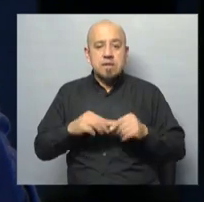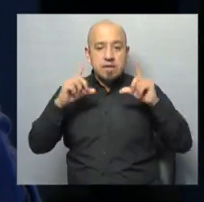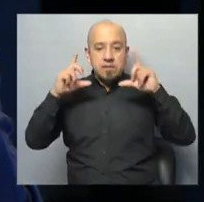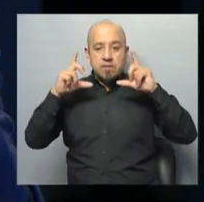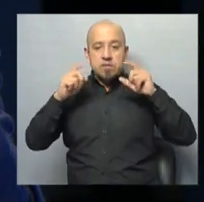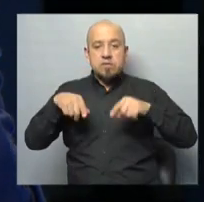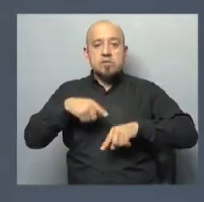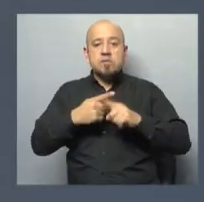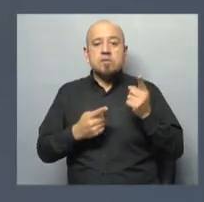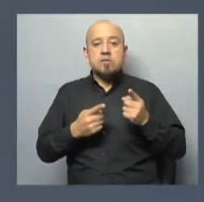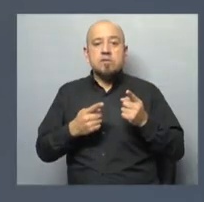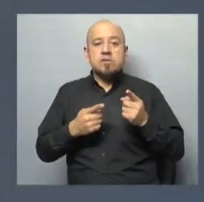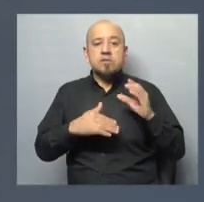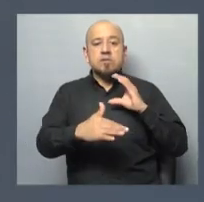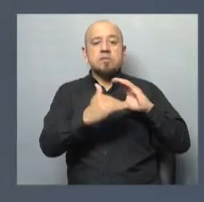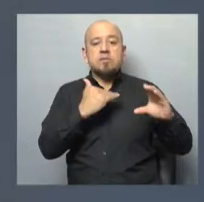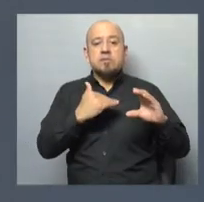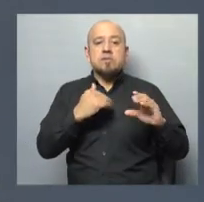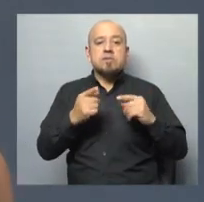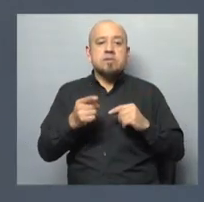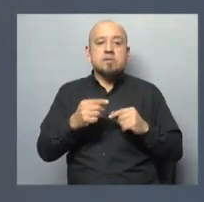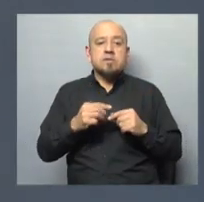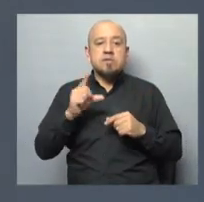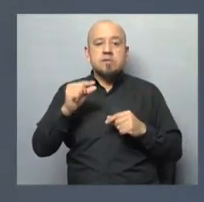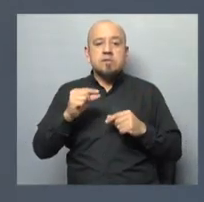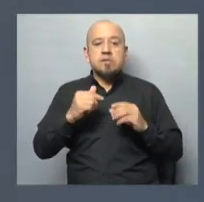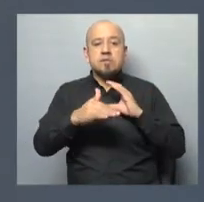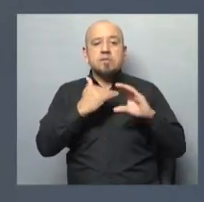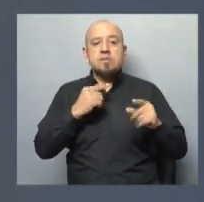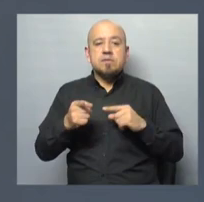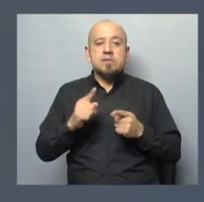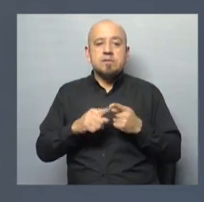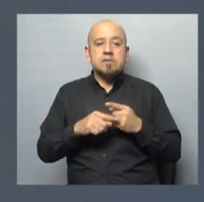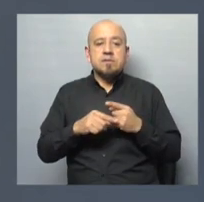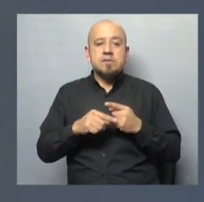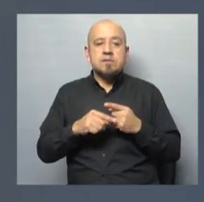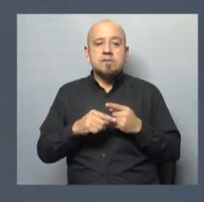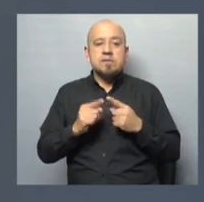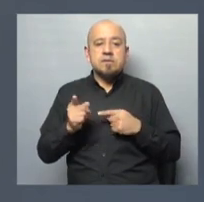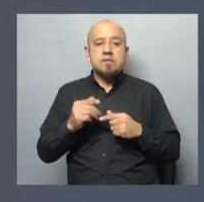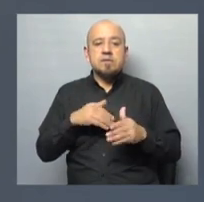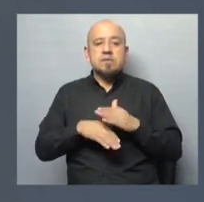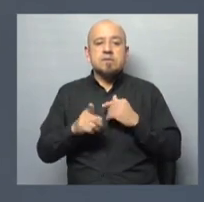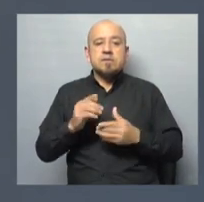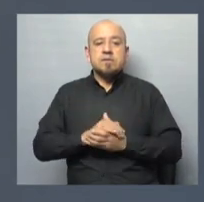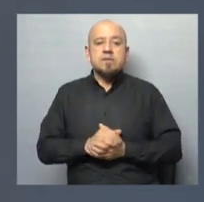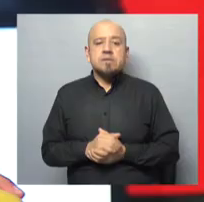si me la mandó porque yo le mandé una hace tiempo y me mandó eso la tiene la guarda